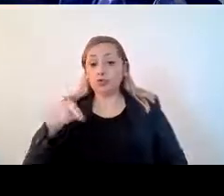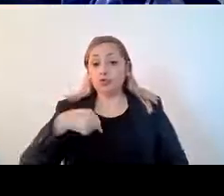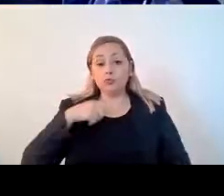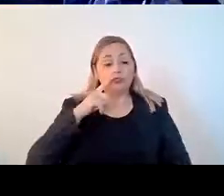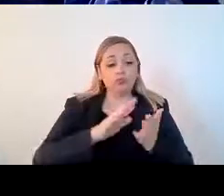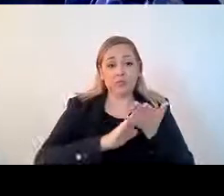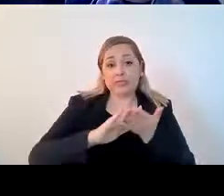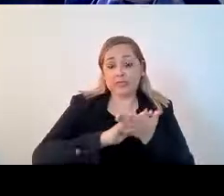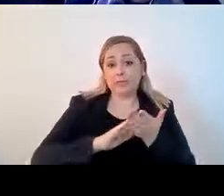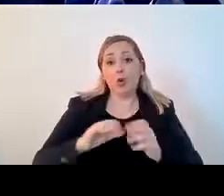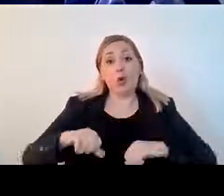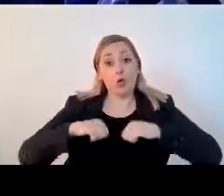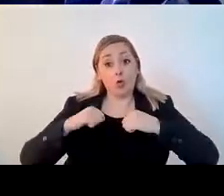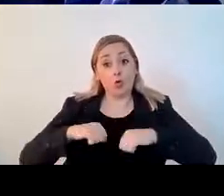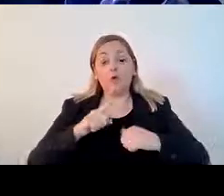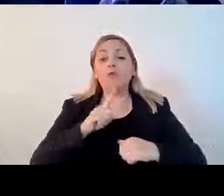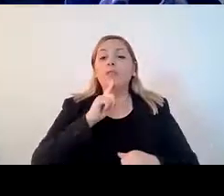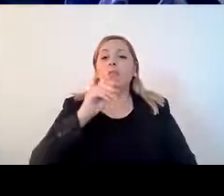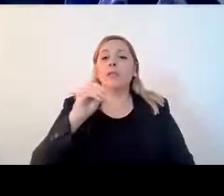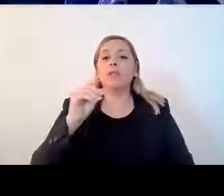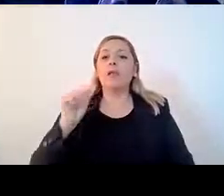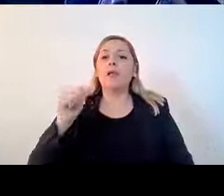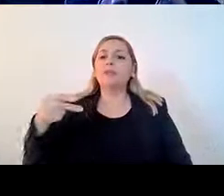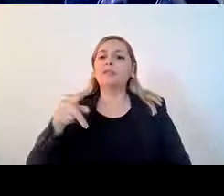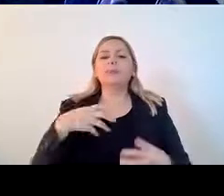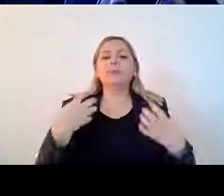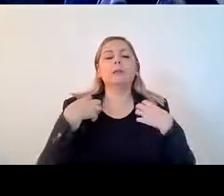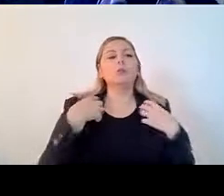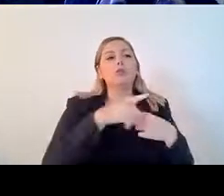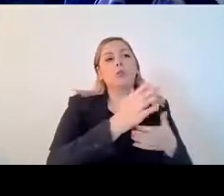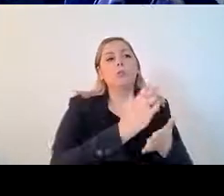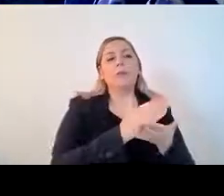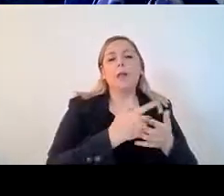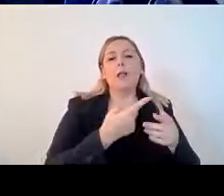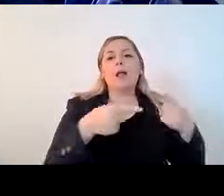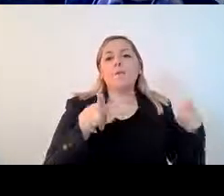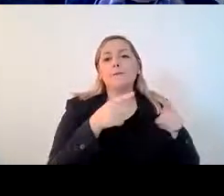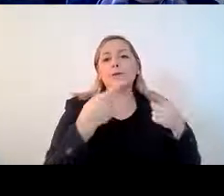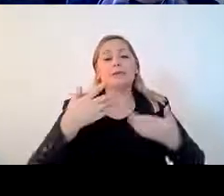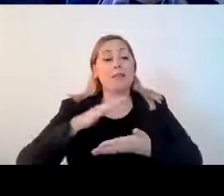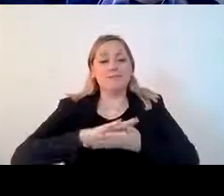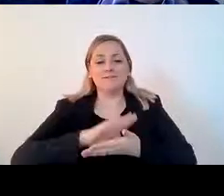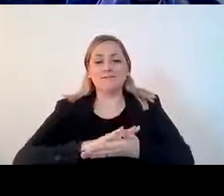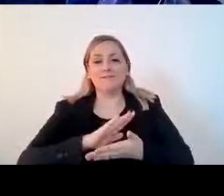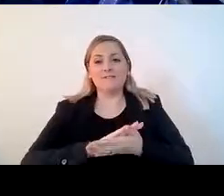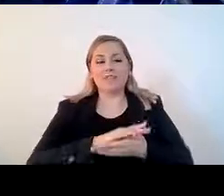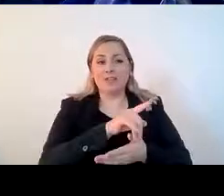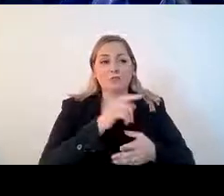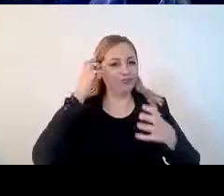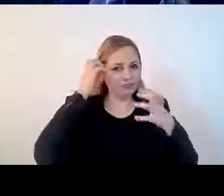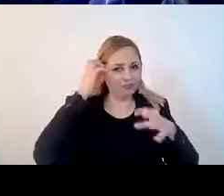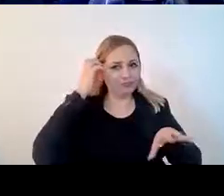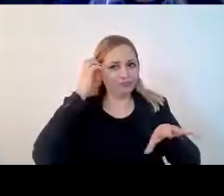que le encargaron, con TDAH, que le encargaron que preparara música para una fiesta, que era DJ.